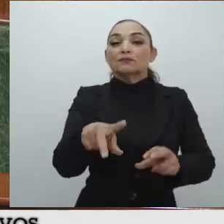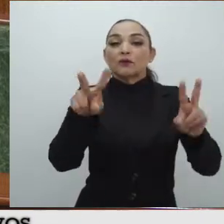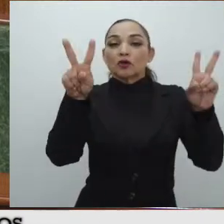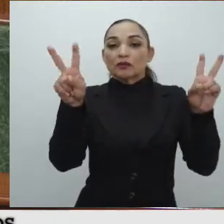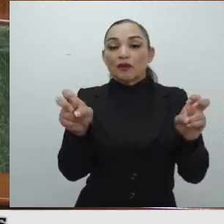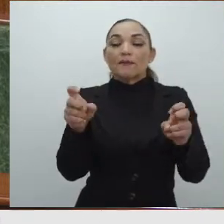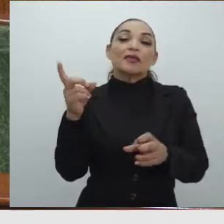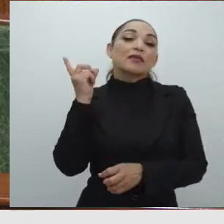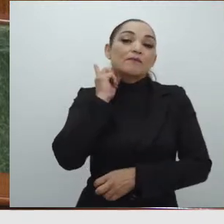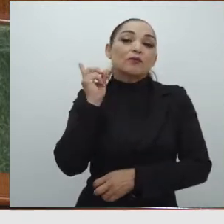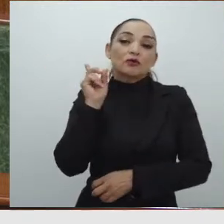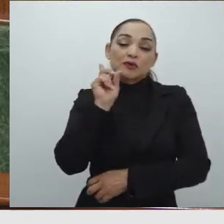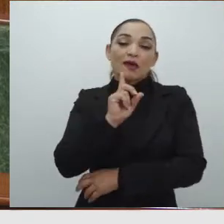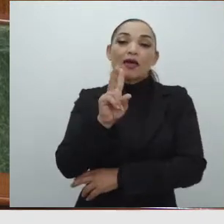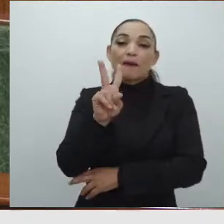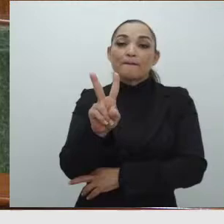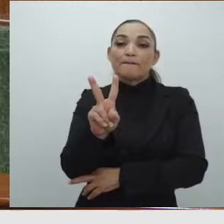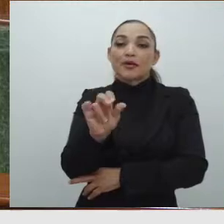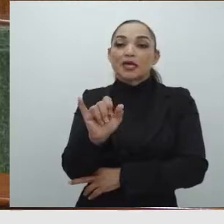diputada.